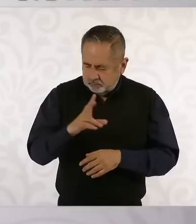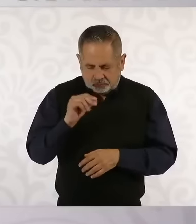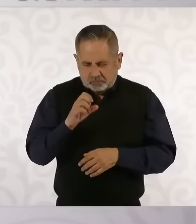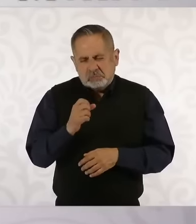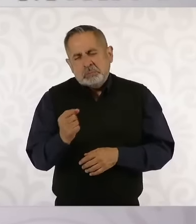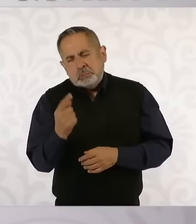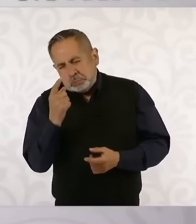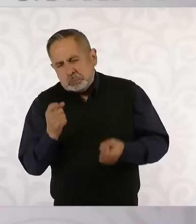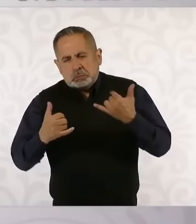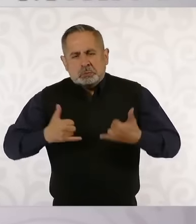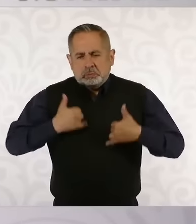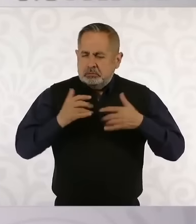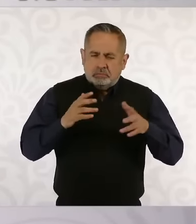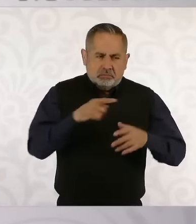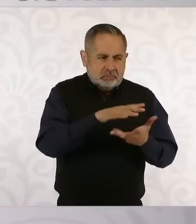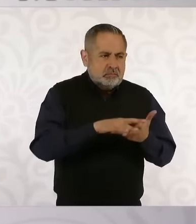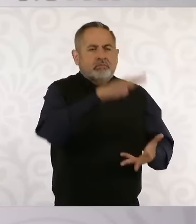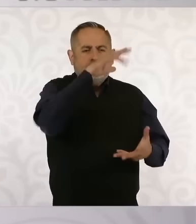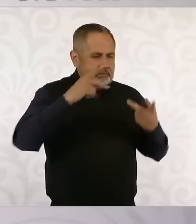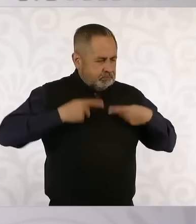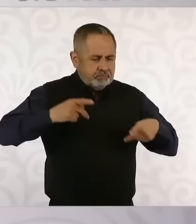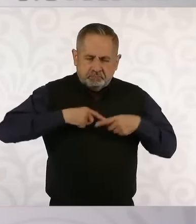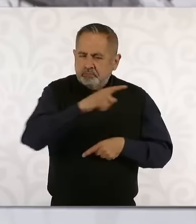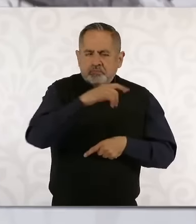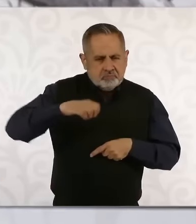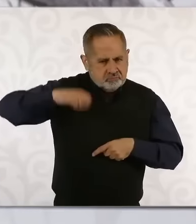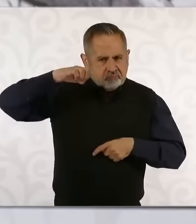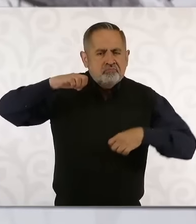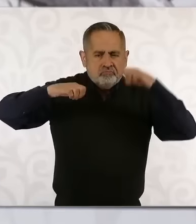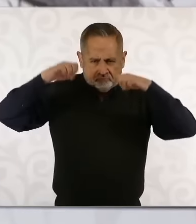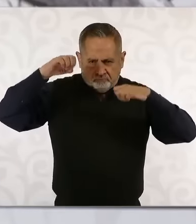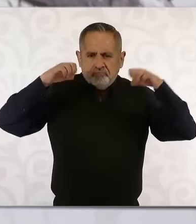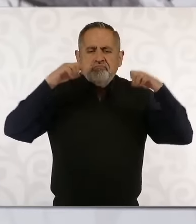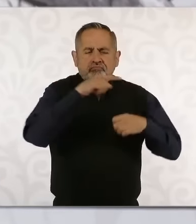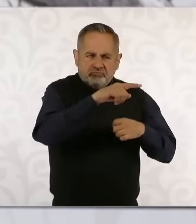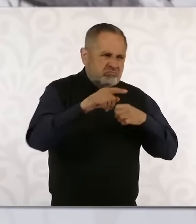algún joven, pero la mayoría eran personas mayores